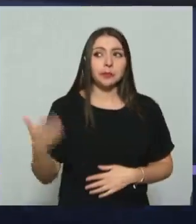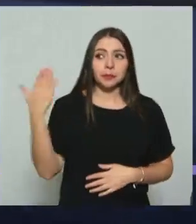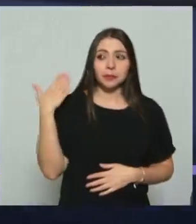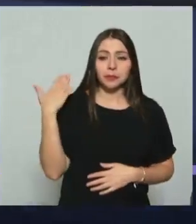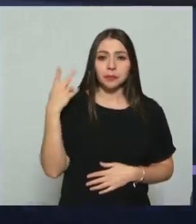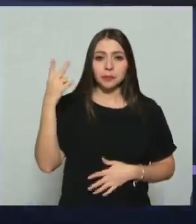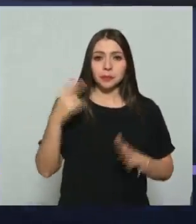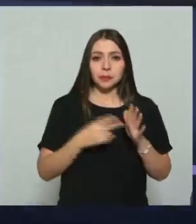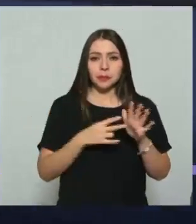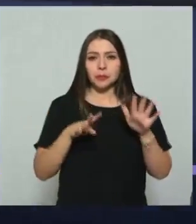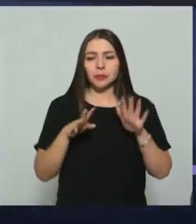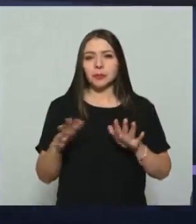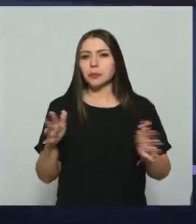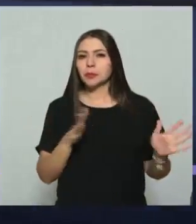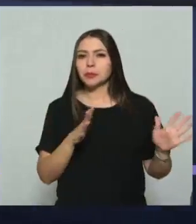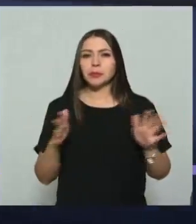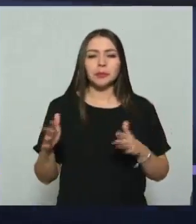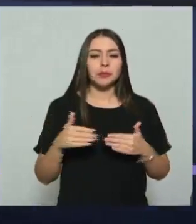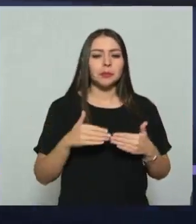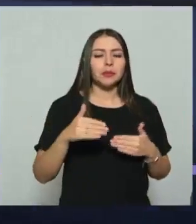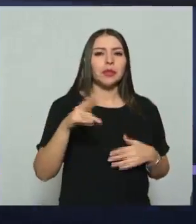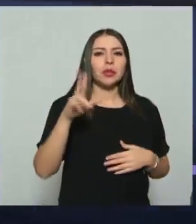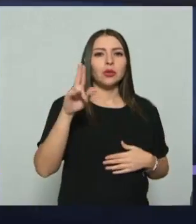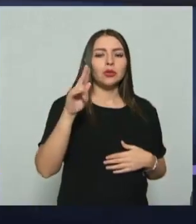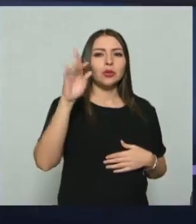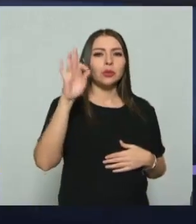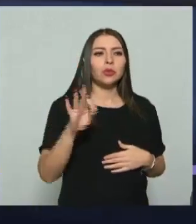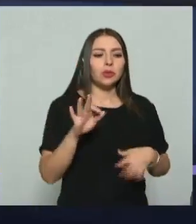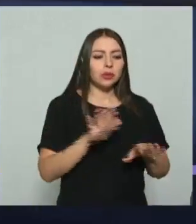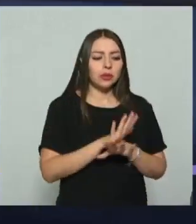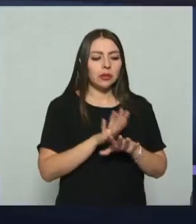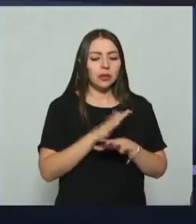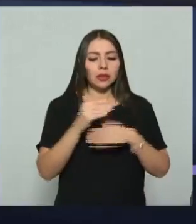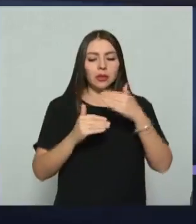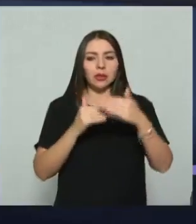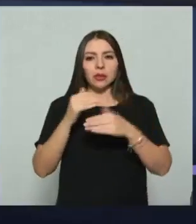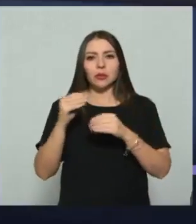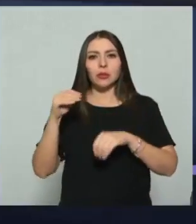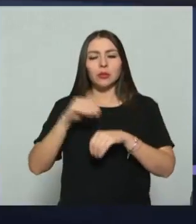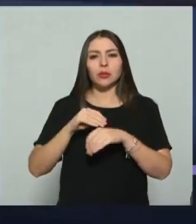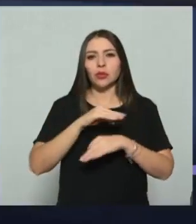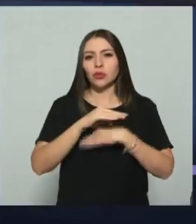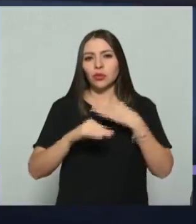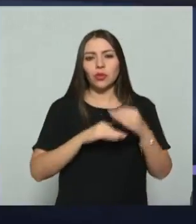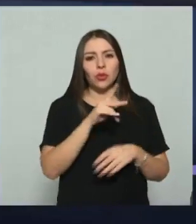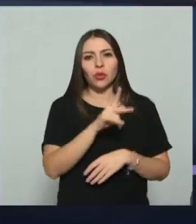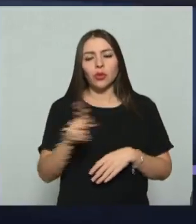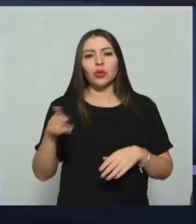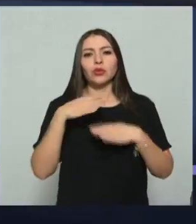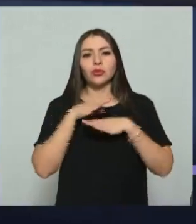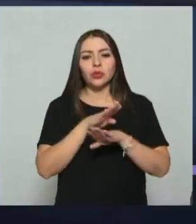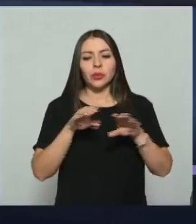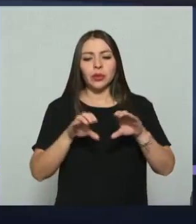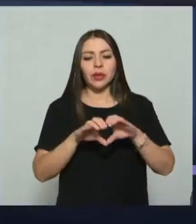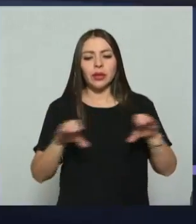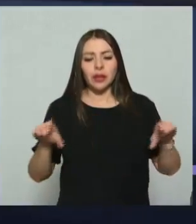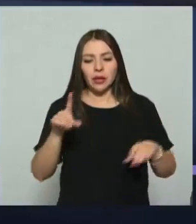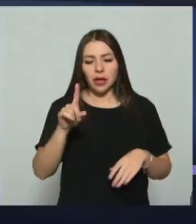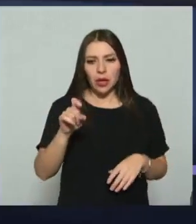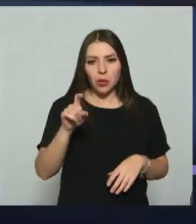del 80% de la implementación de todo lo que tiene que ver con drenaje